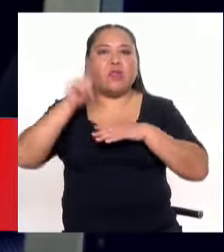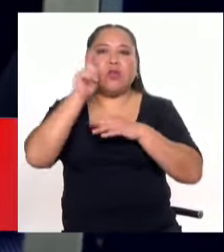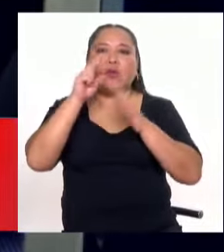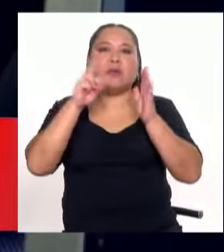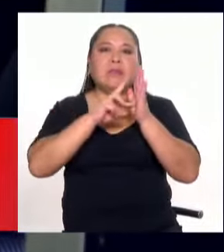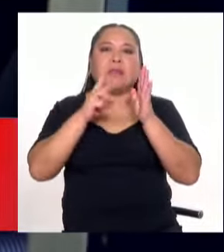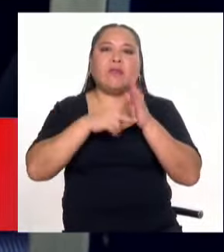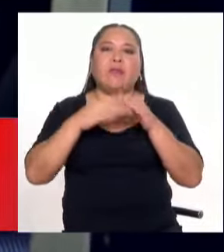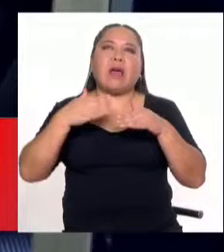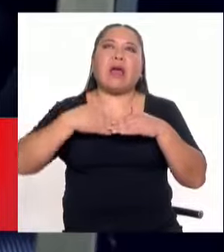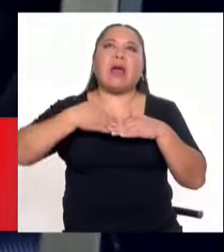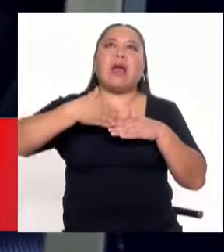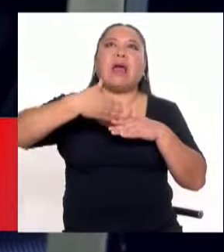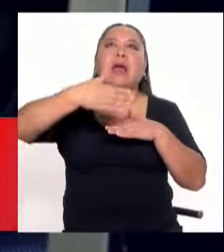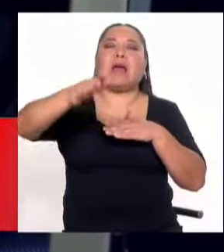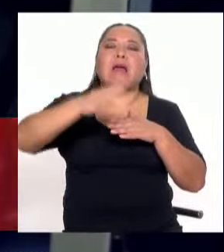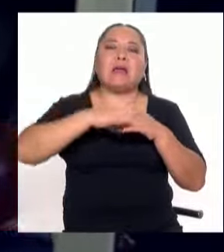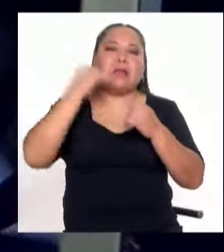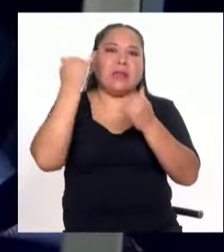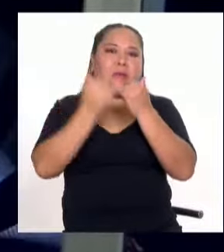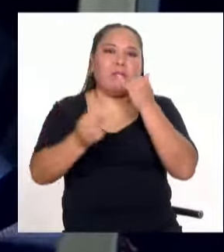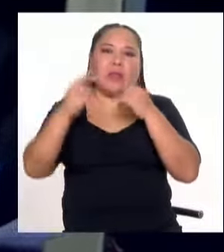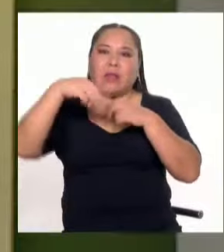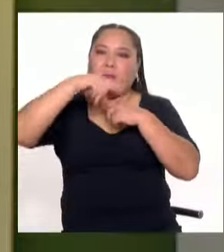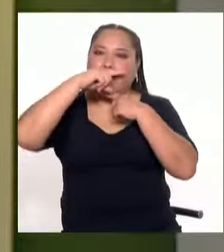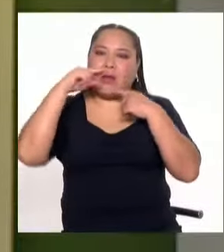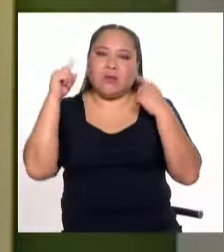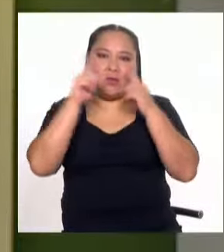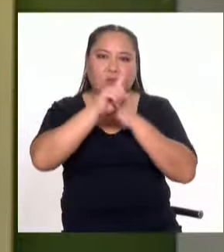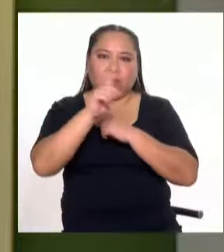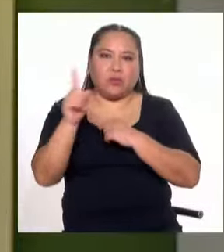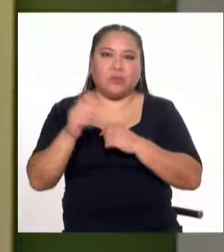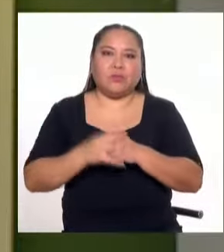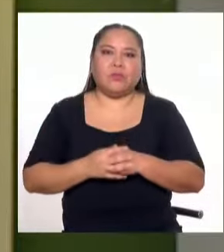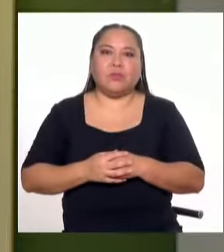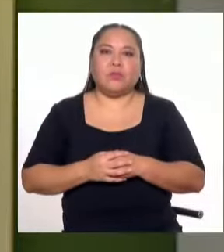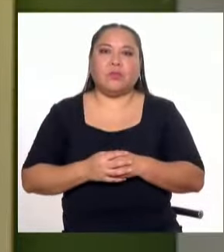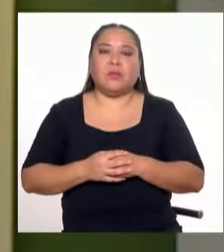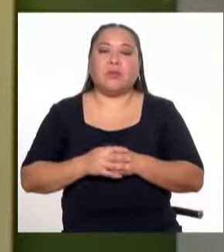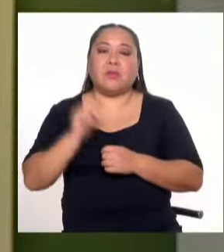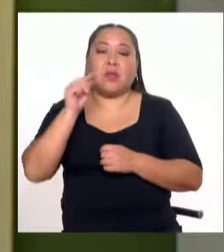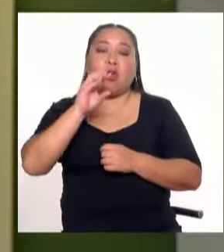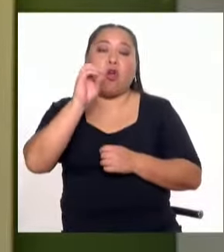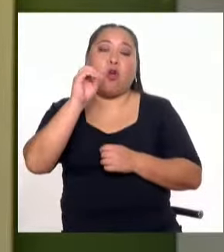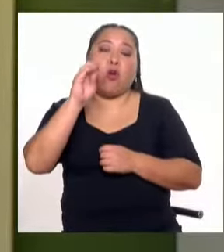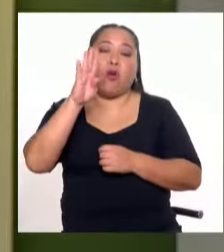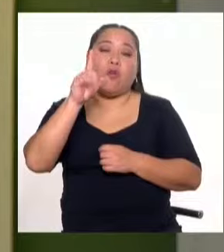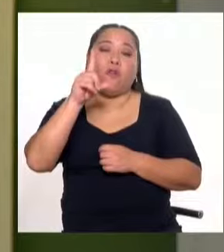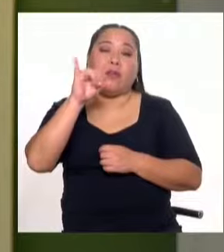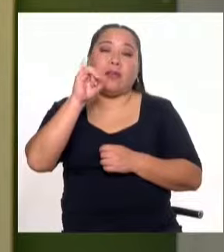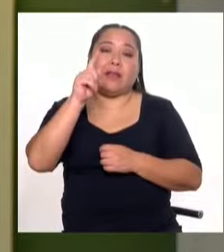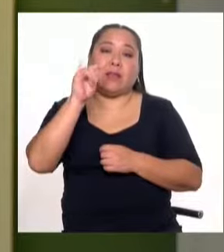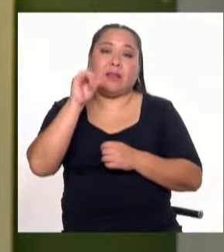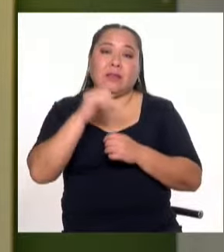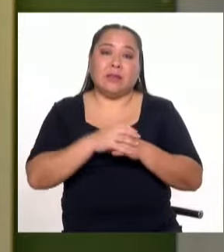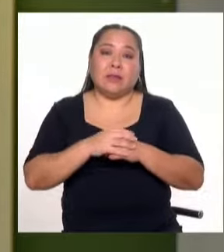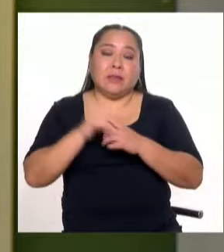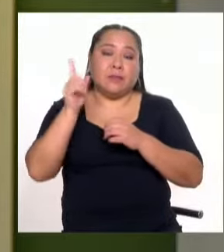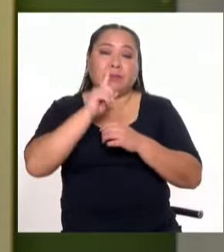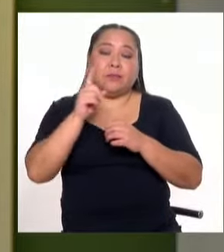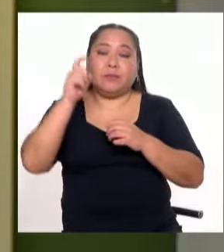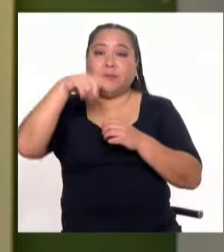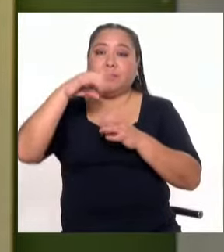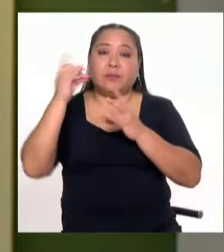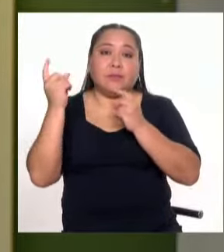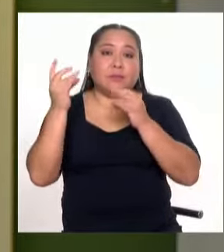vamos a dejar a que pase marzo de ninguna manera perfecto la palabra de Juan Carlos ahitas y claro no hay no está la premura por ejemplo